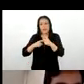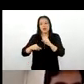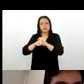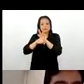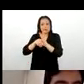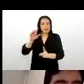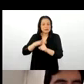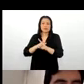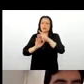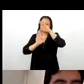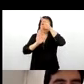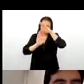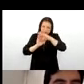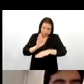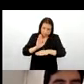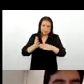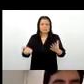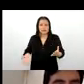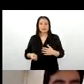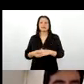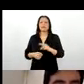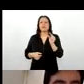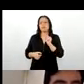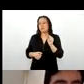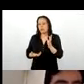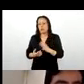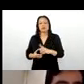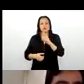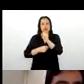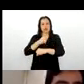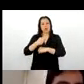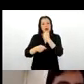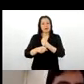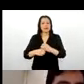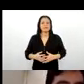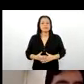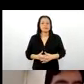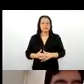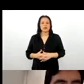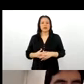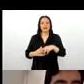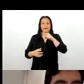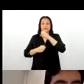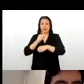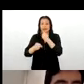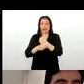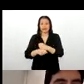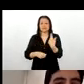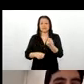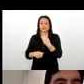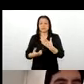bastante, siendo otras visitantes, en el año 2021, este año hemos